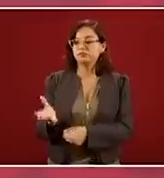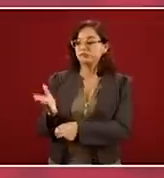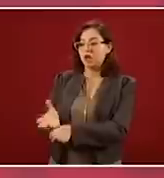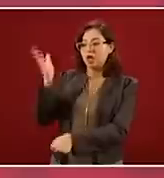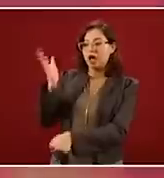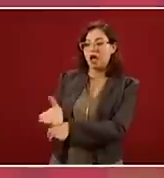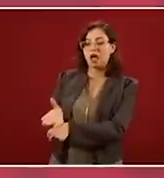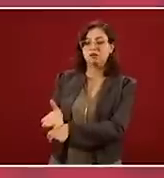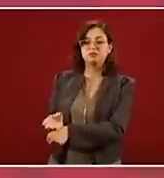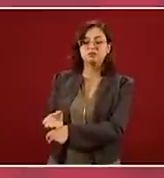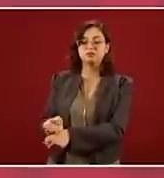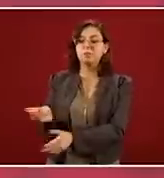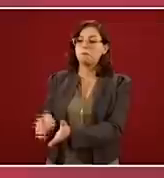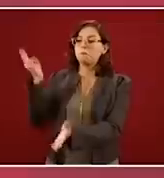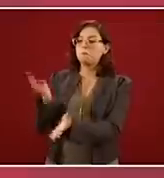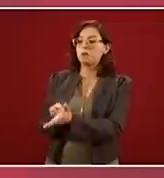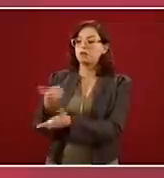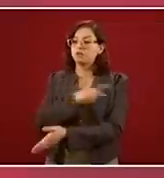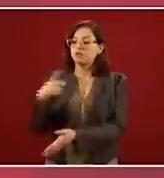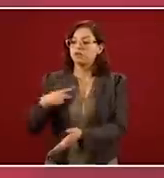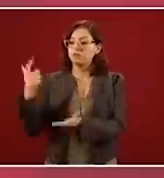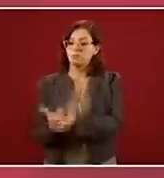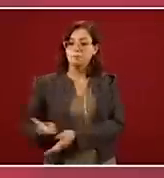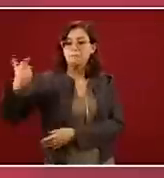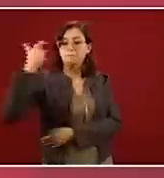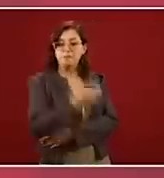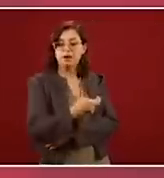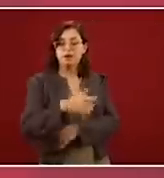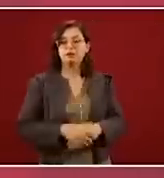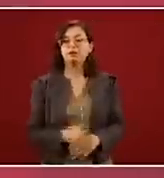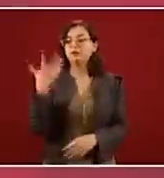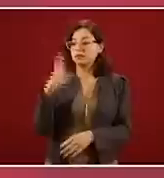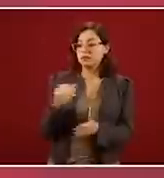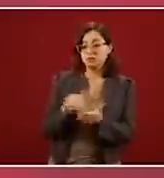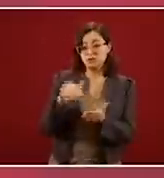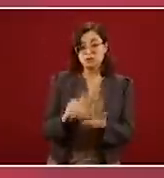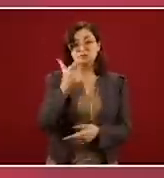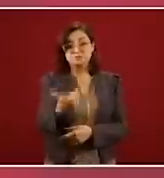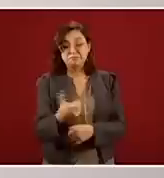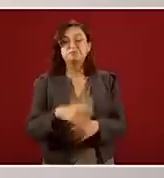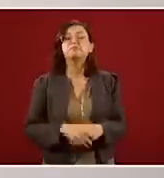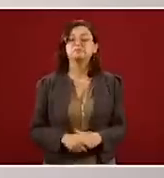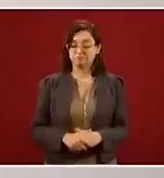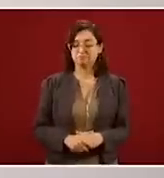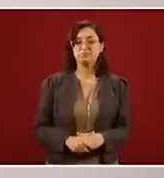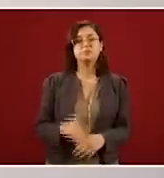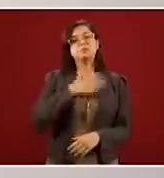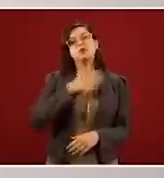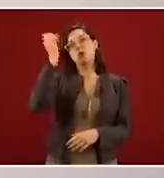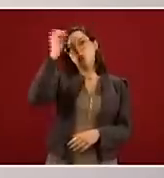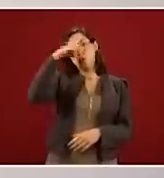condena al pago de reparar el daño. 10 millones de pesos. Sí, yo qué opino en esto,